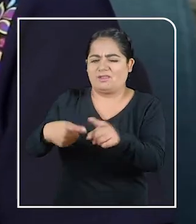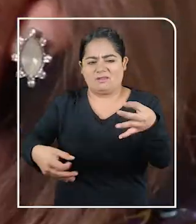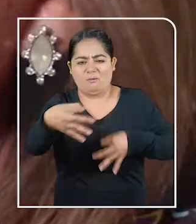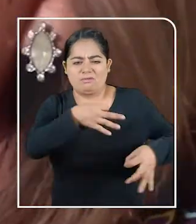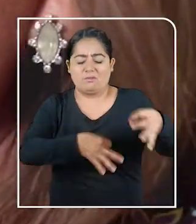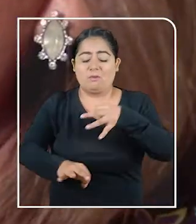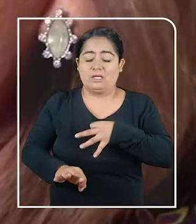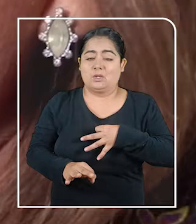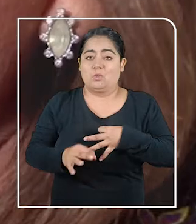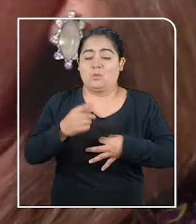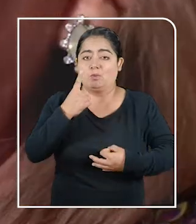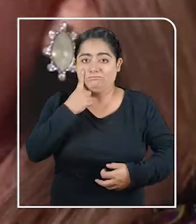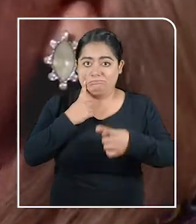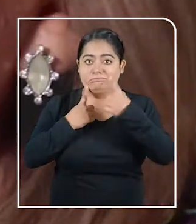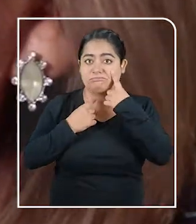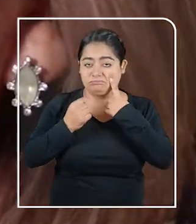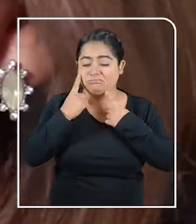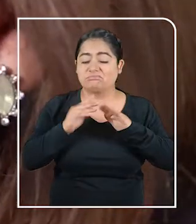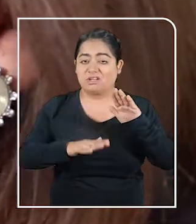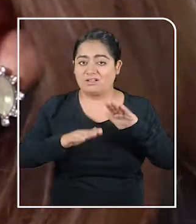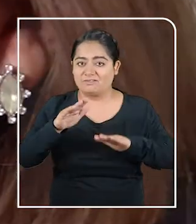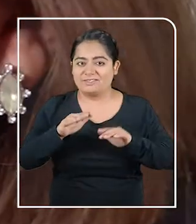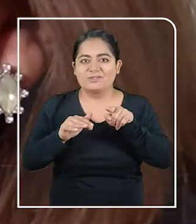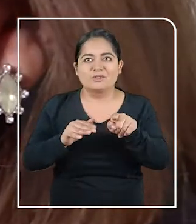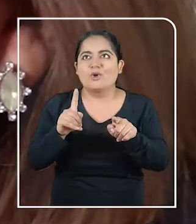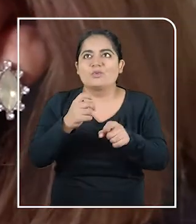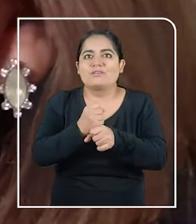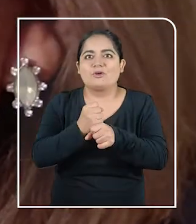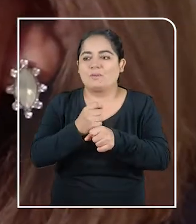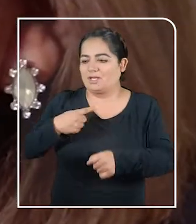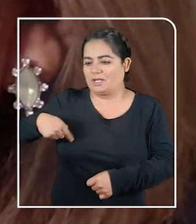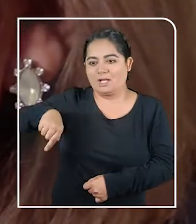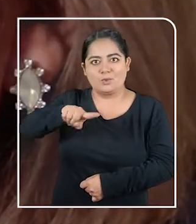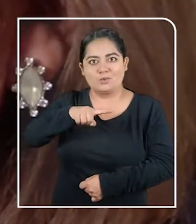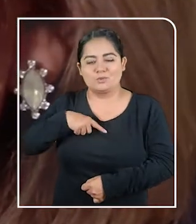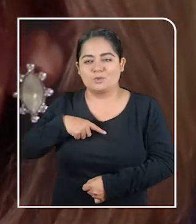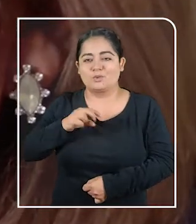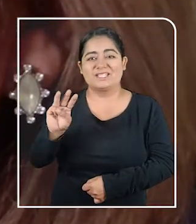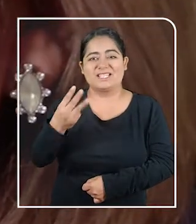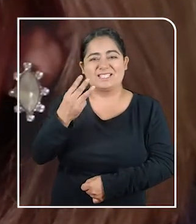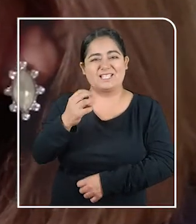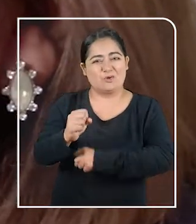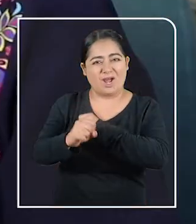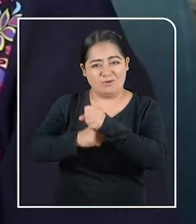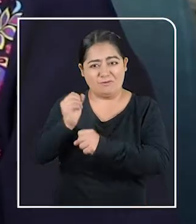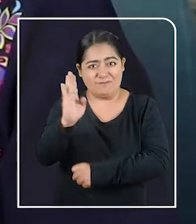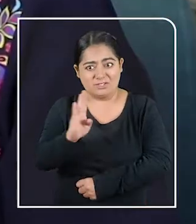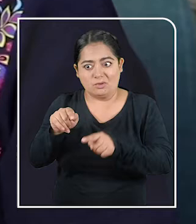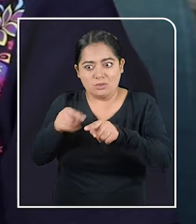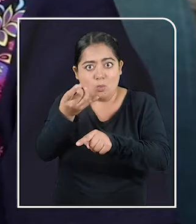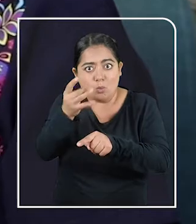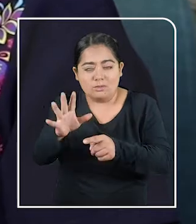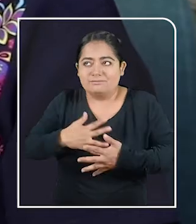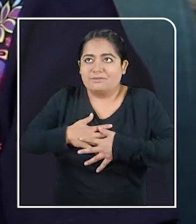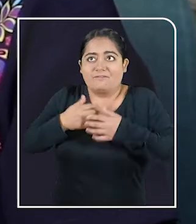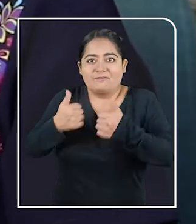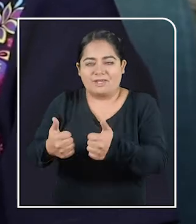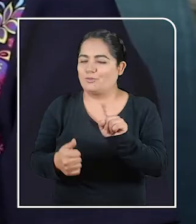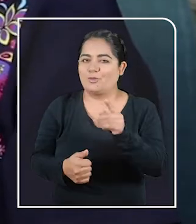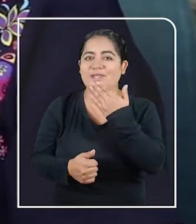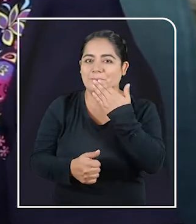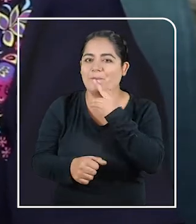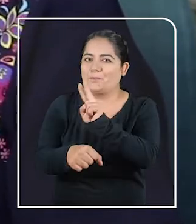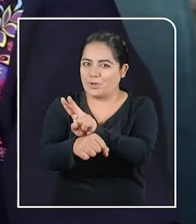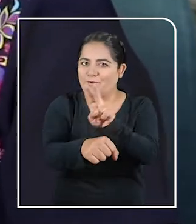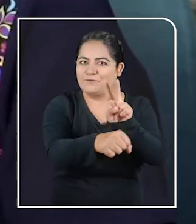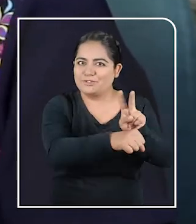contaban. Entonces, no solamente fue un trabajo enriquecedor para nuestros niños del tercer año A del año pasado, sino que también al equipo de aula